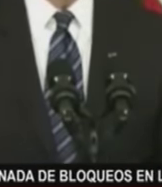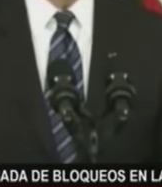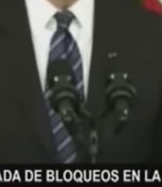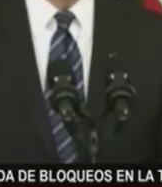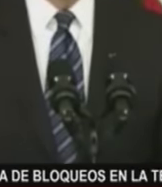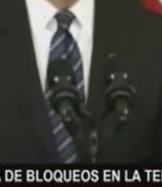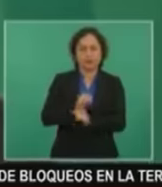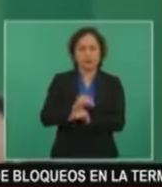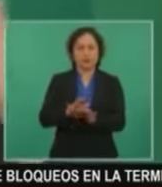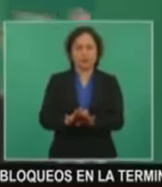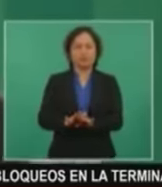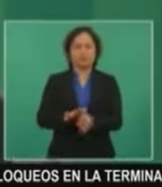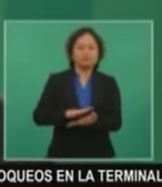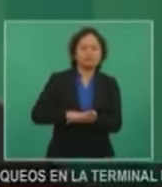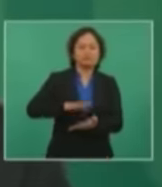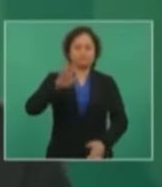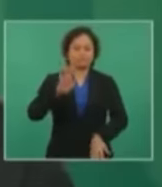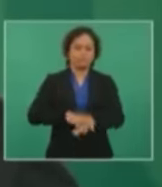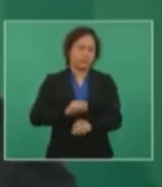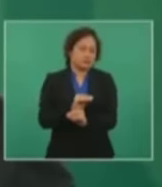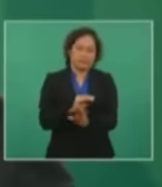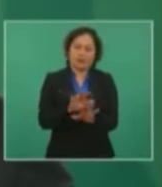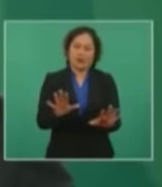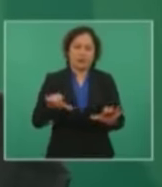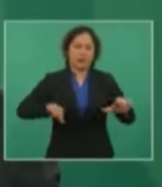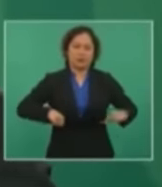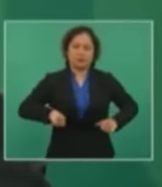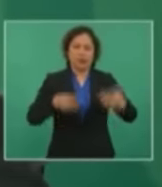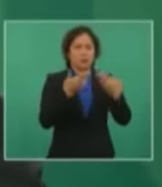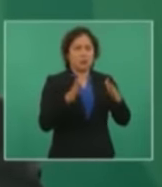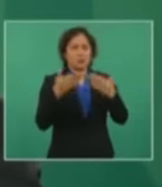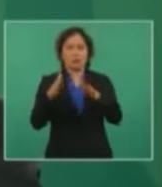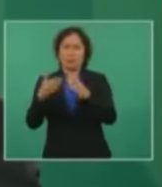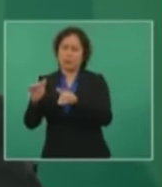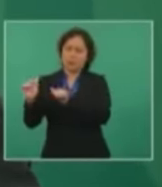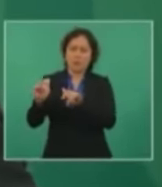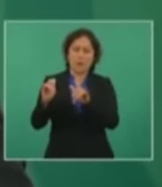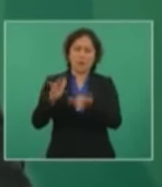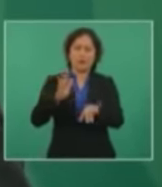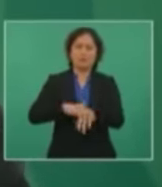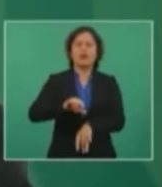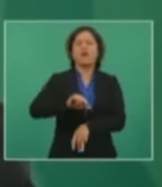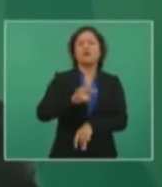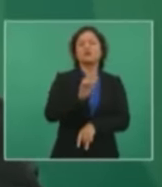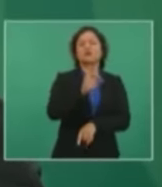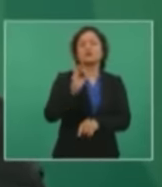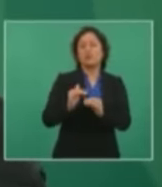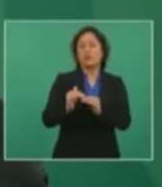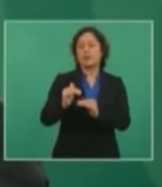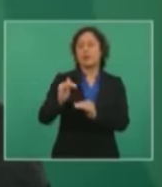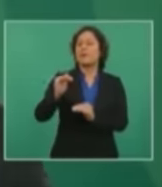circunscrita en principio, pero tú tienes la experiencia, la cobertura de muchos años de estas cumbres y de cómo se van desarrollando y cómo a